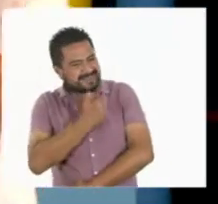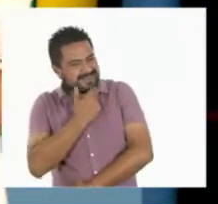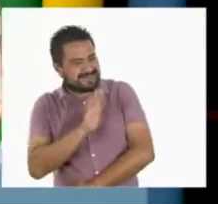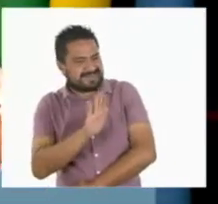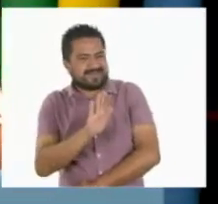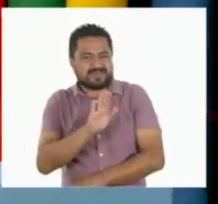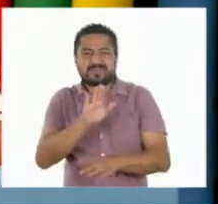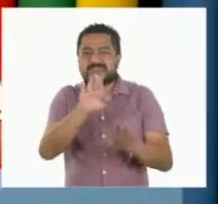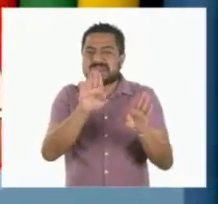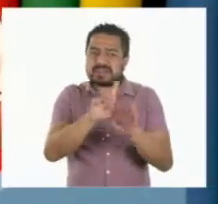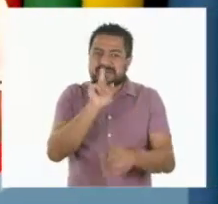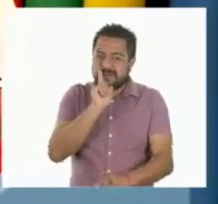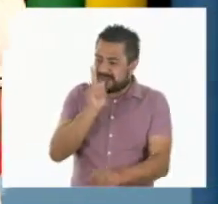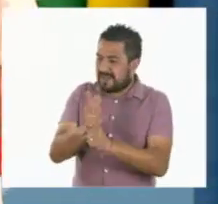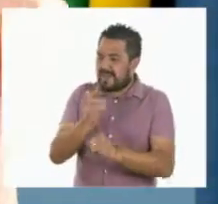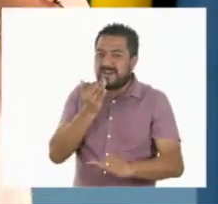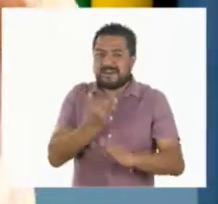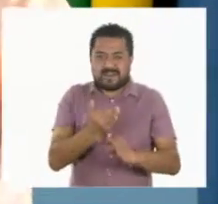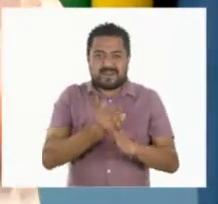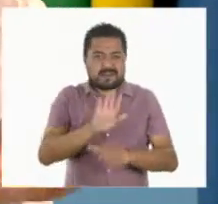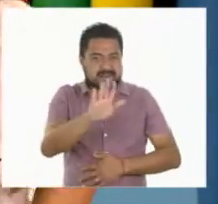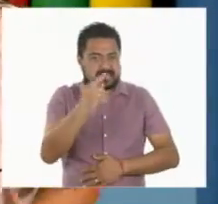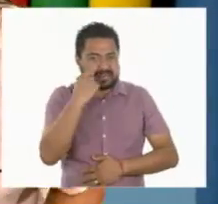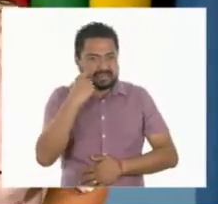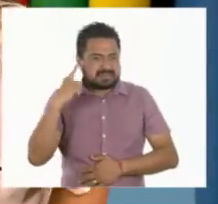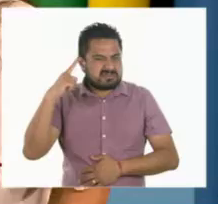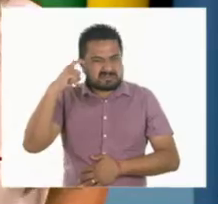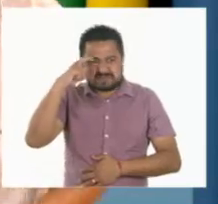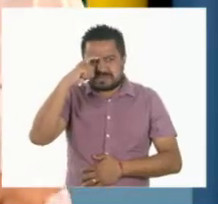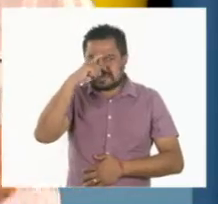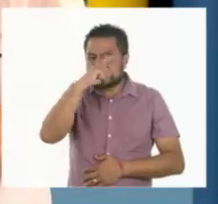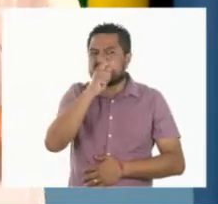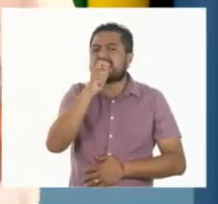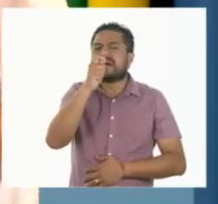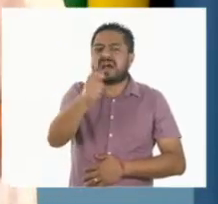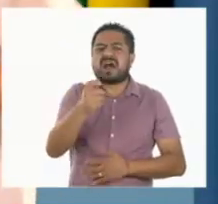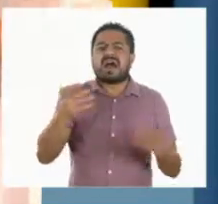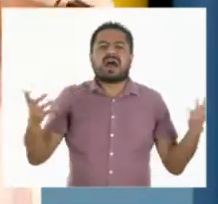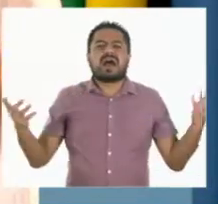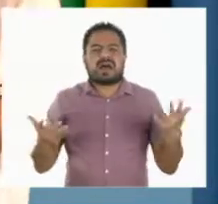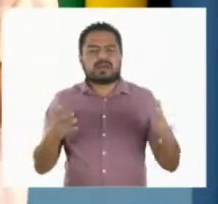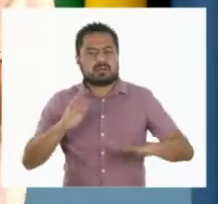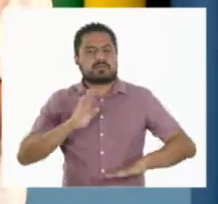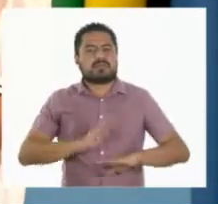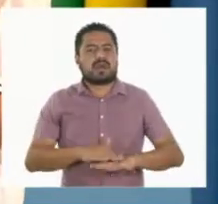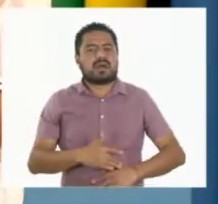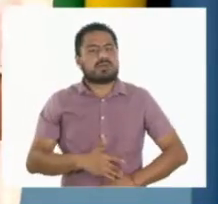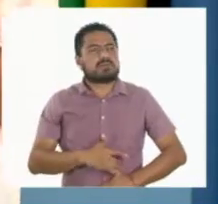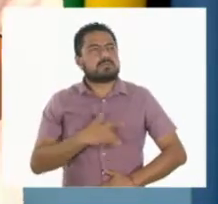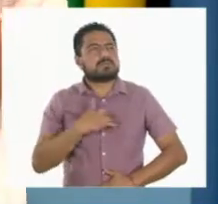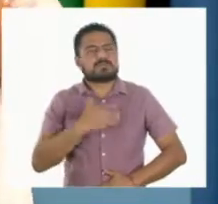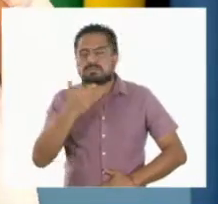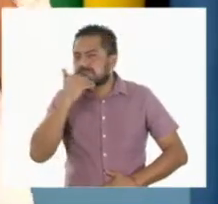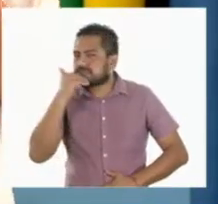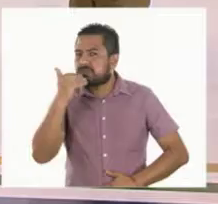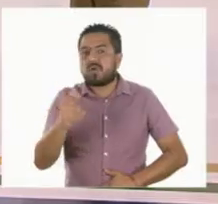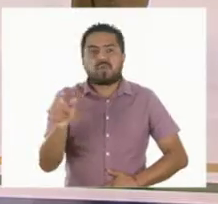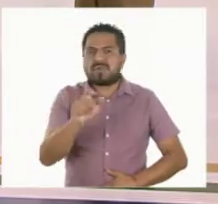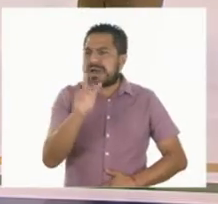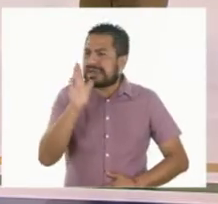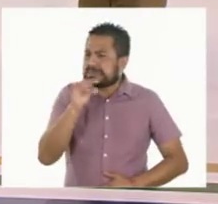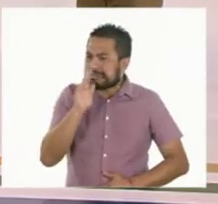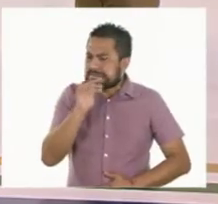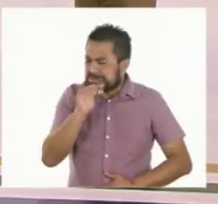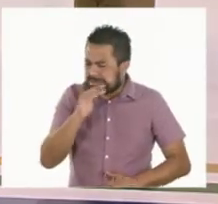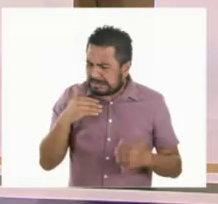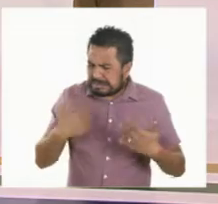Pero como te puedes dar cuenta, Marianita, la dificultad es lo que hace que no sea más placentero. Cuando no puedes y dices,